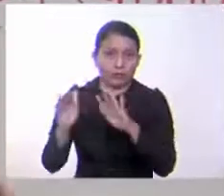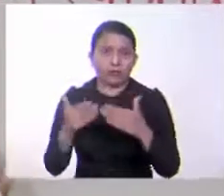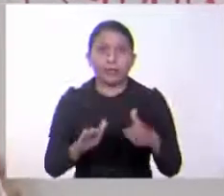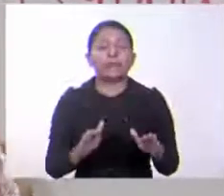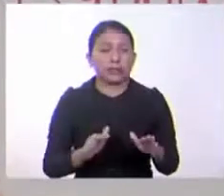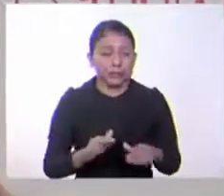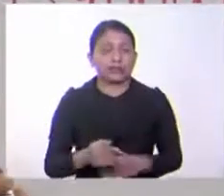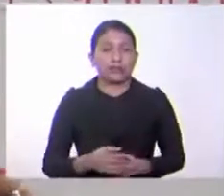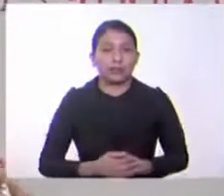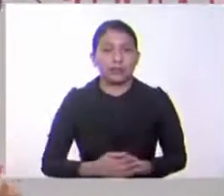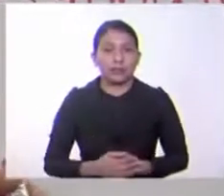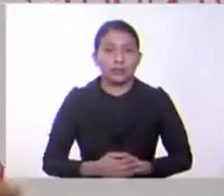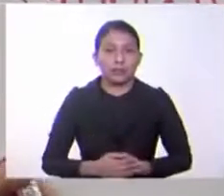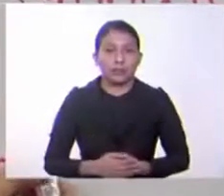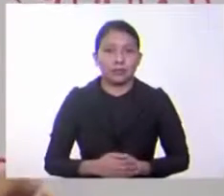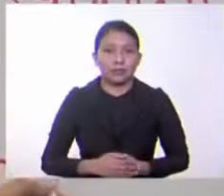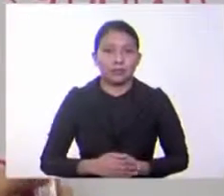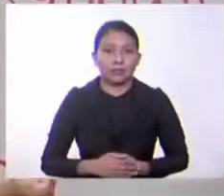equilátero.